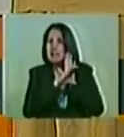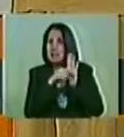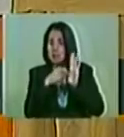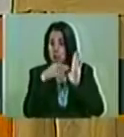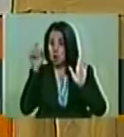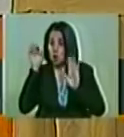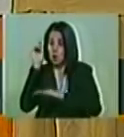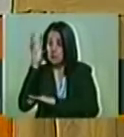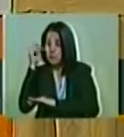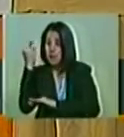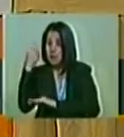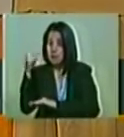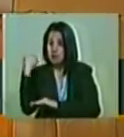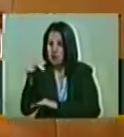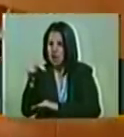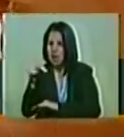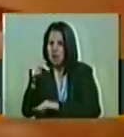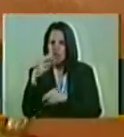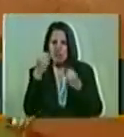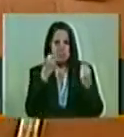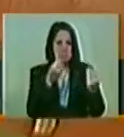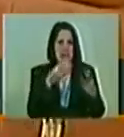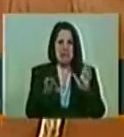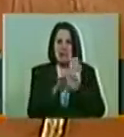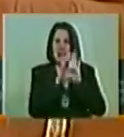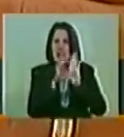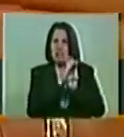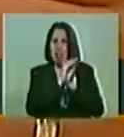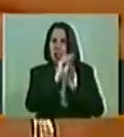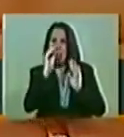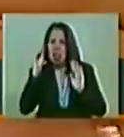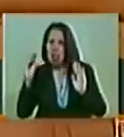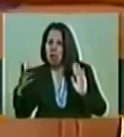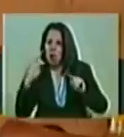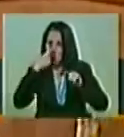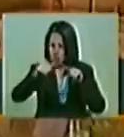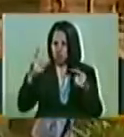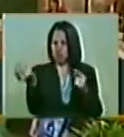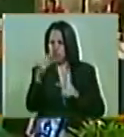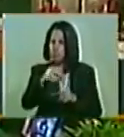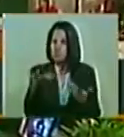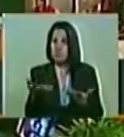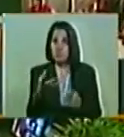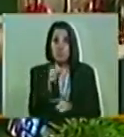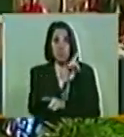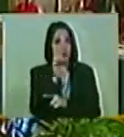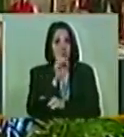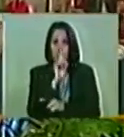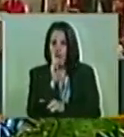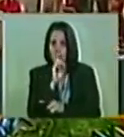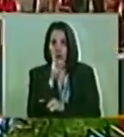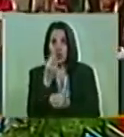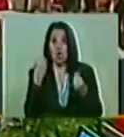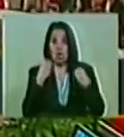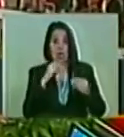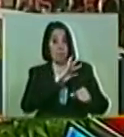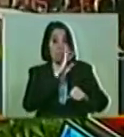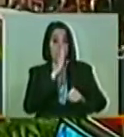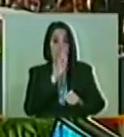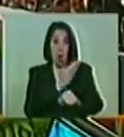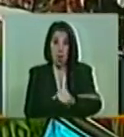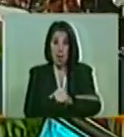un Parlamento, ¿cómo es que tú convocaste a otra Asamblea Nacional? Yo le digo, no, yo convoqué al poder de los poderes, el